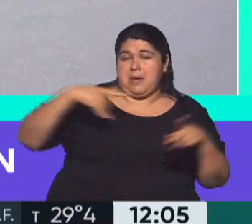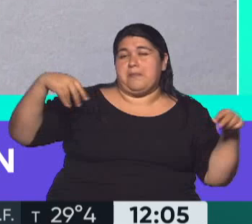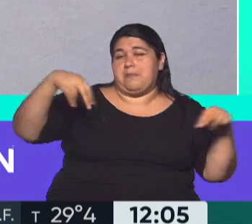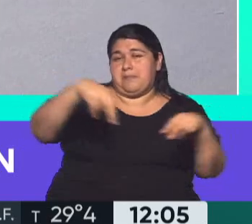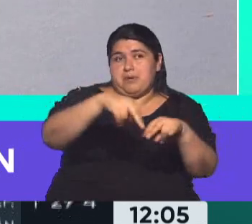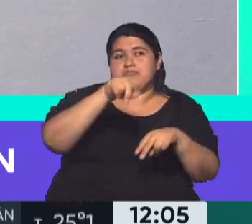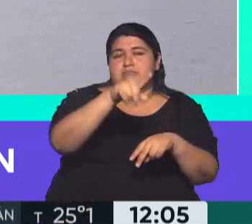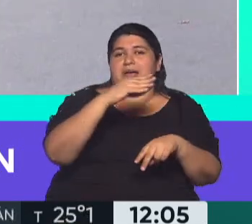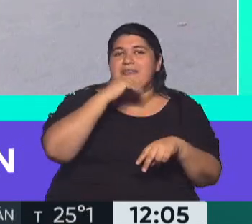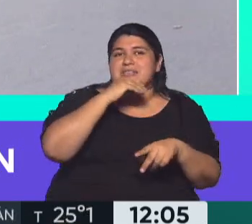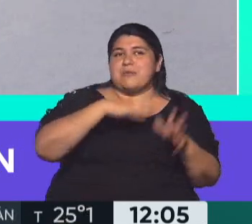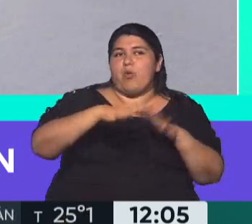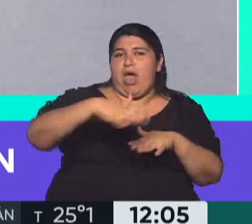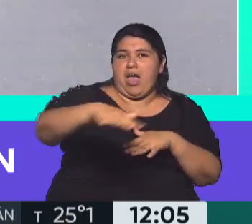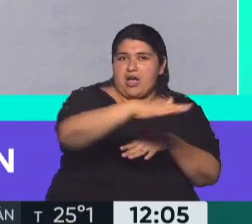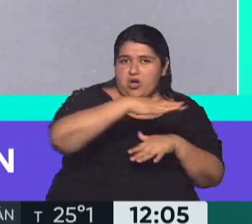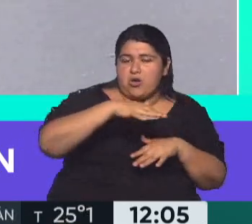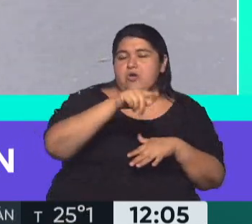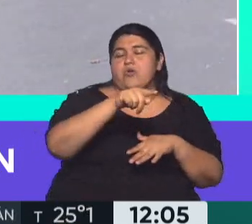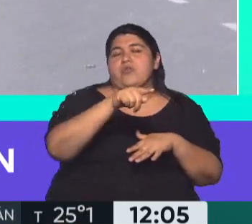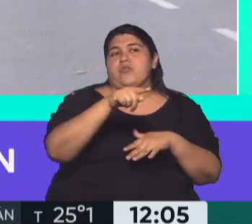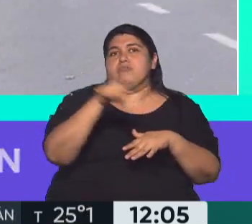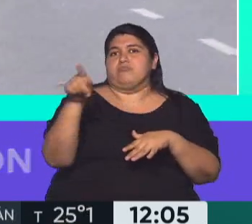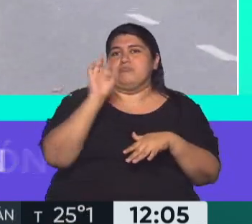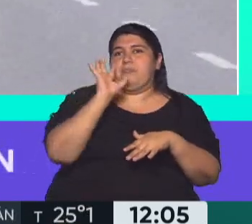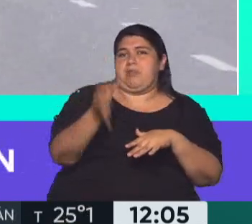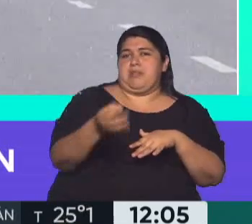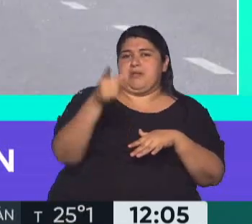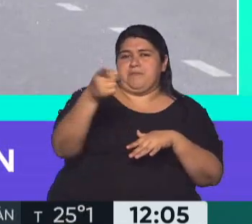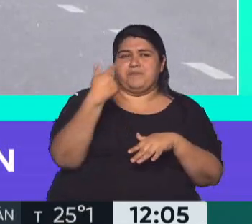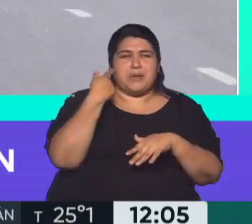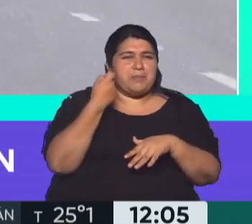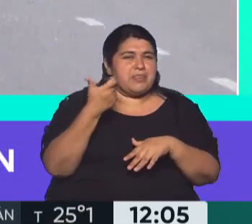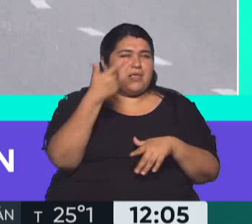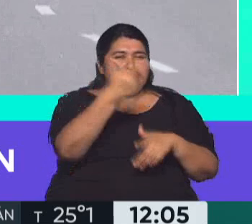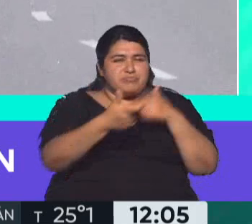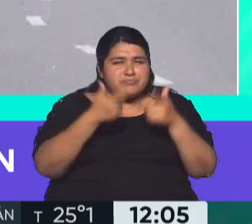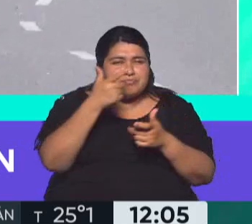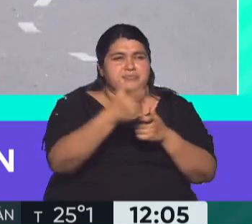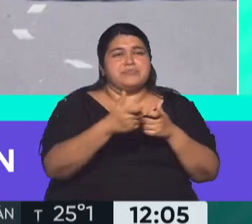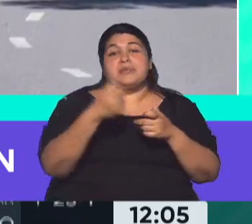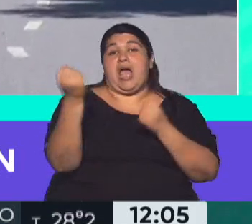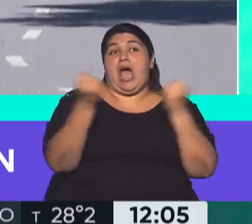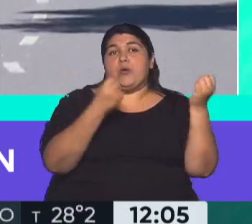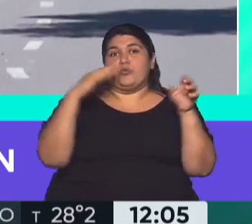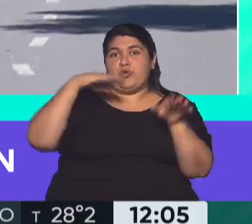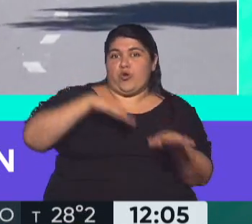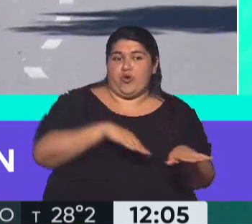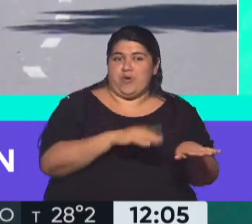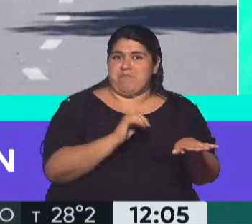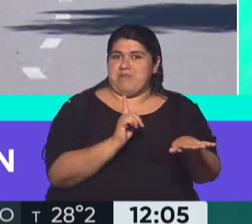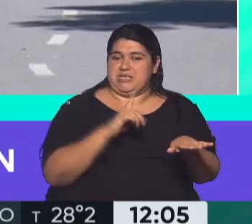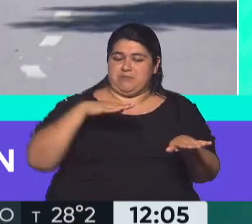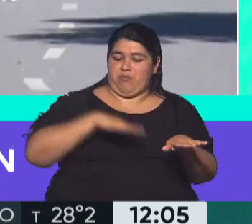simulacro y se vio perfectamente desde allí cómo se escuchaban los disparos, cómo uno de los autos, es decir, el vehículo